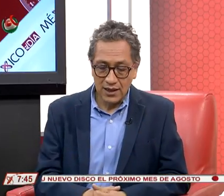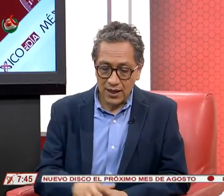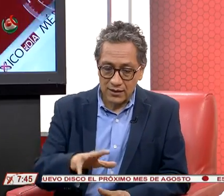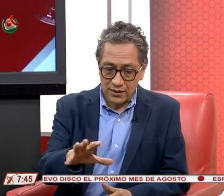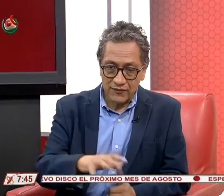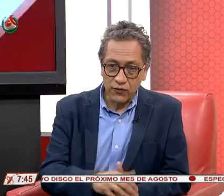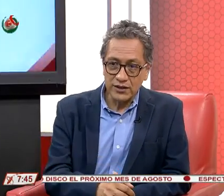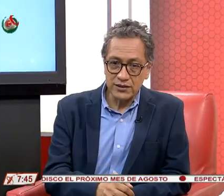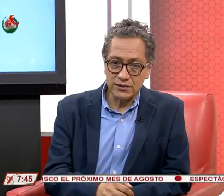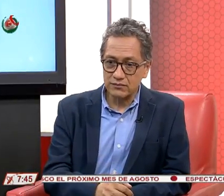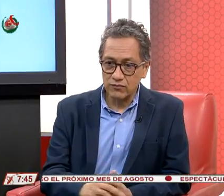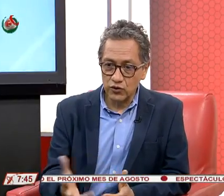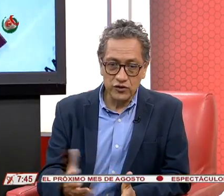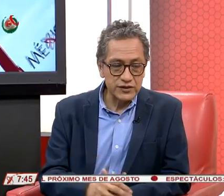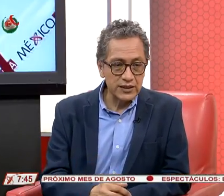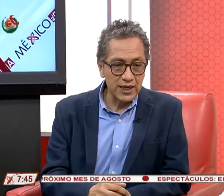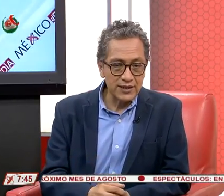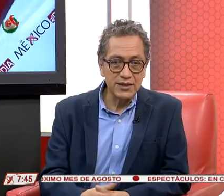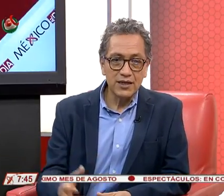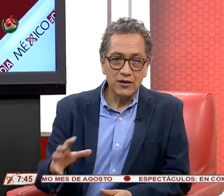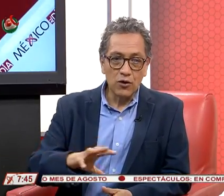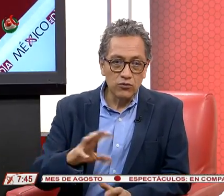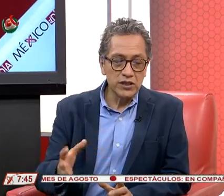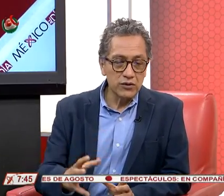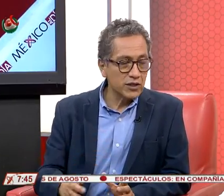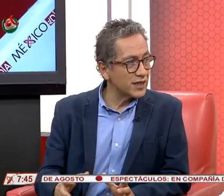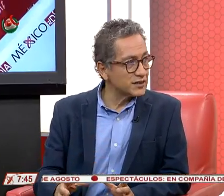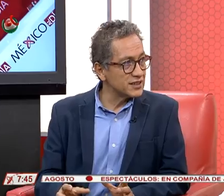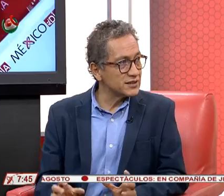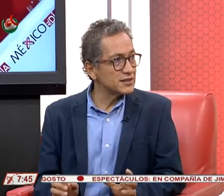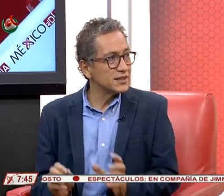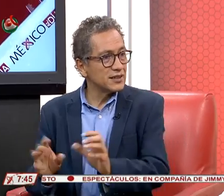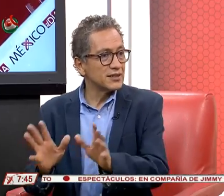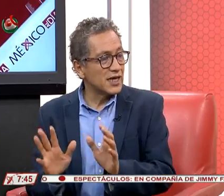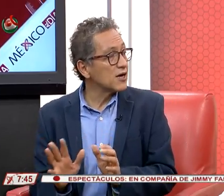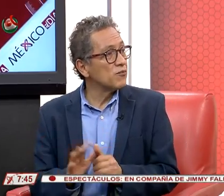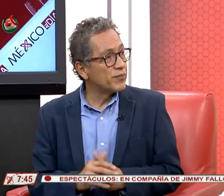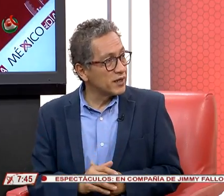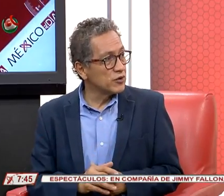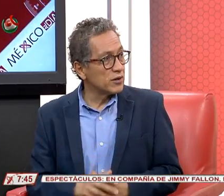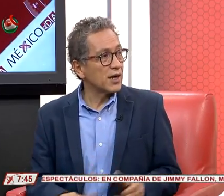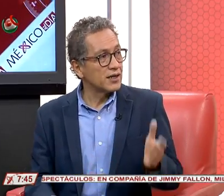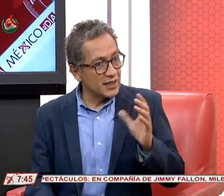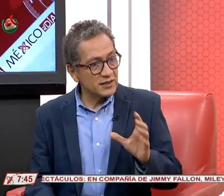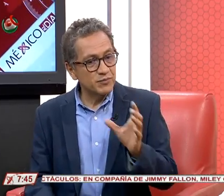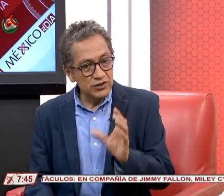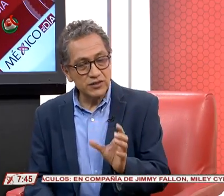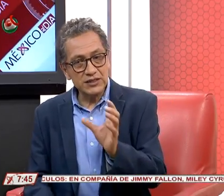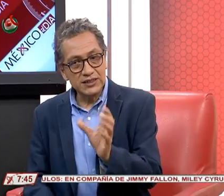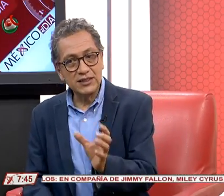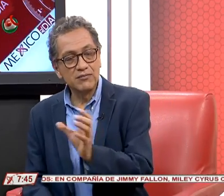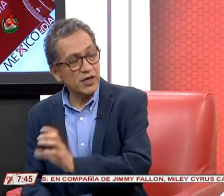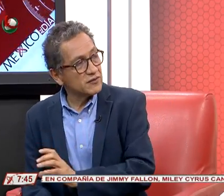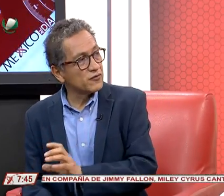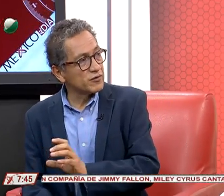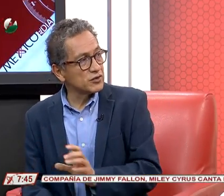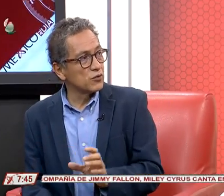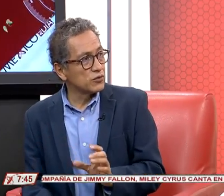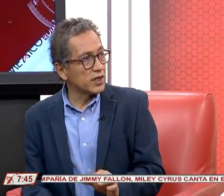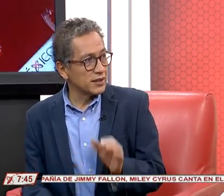directas a fuentes muy sofisticadas, lo único que hace es darle un premio a aquellas personas que tienen